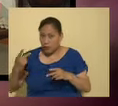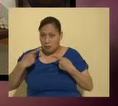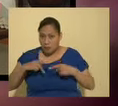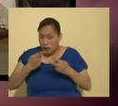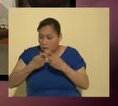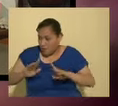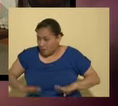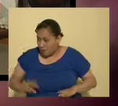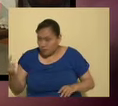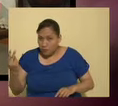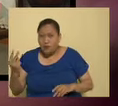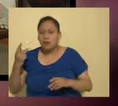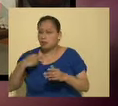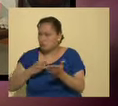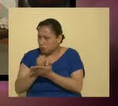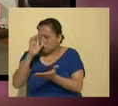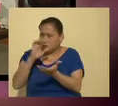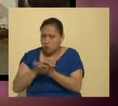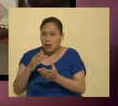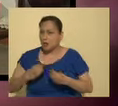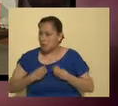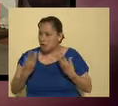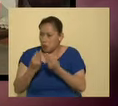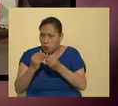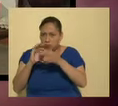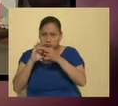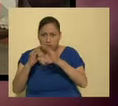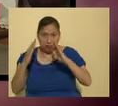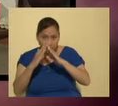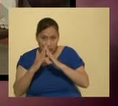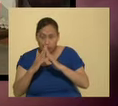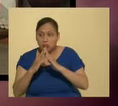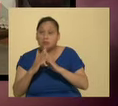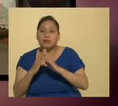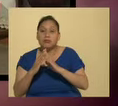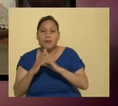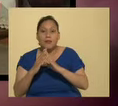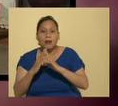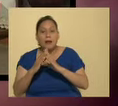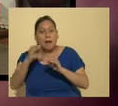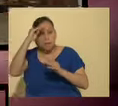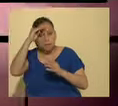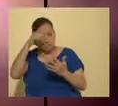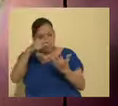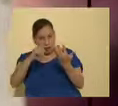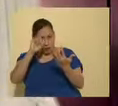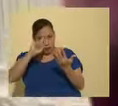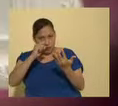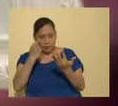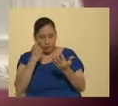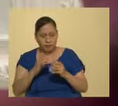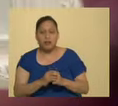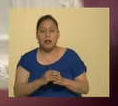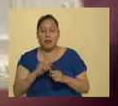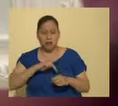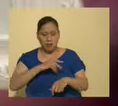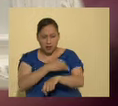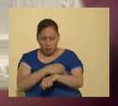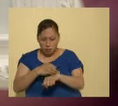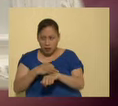pareja, decidan casarse, decidan vivir juntos, piensen en estos siguientes factores. En mi familia